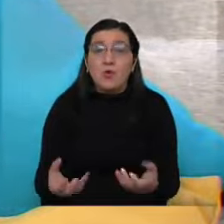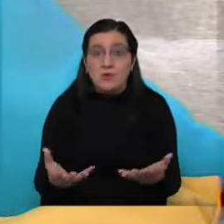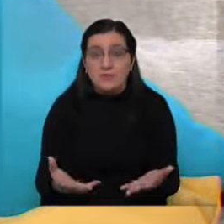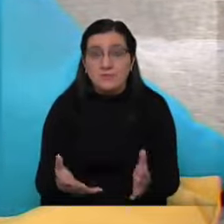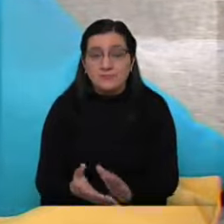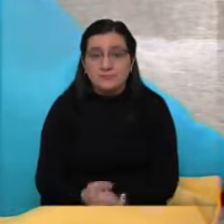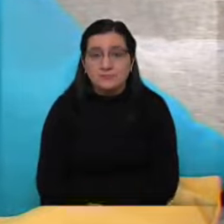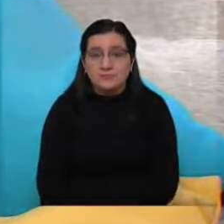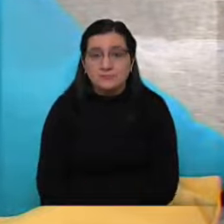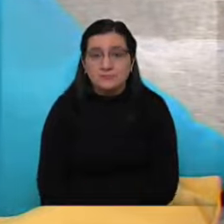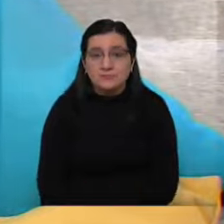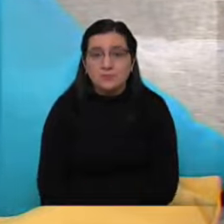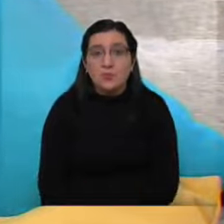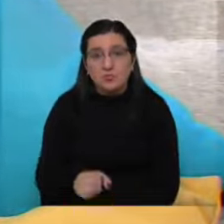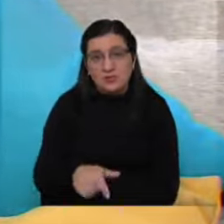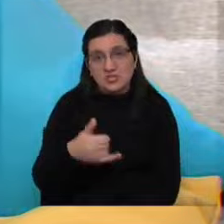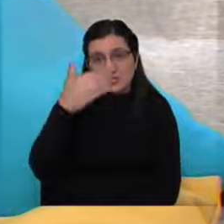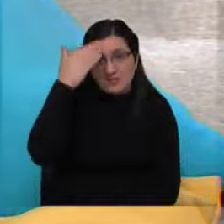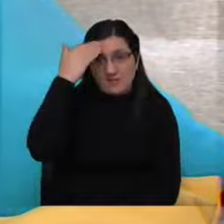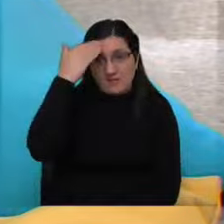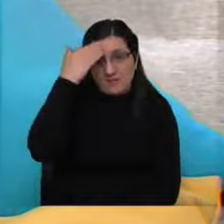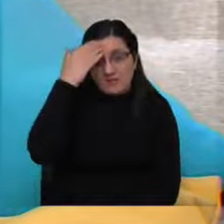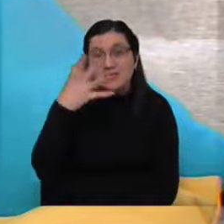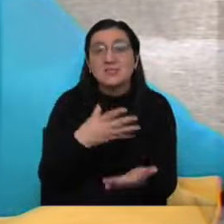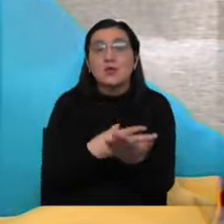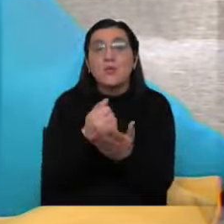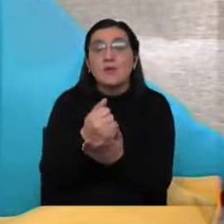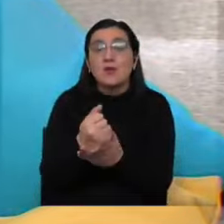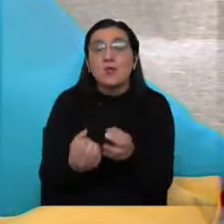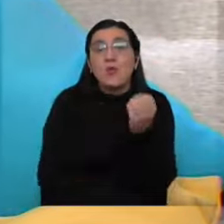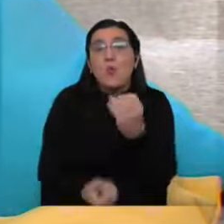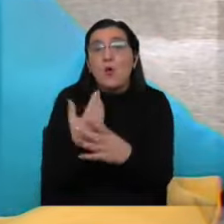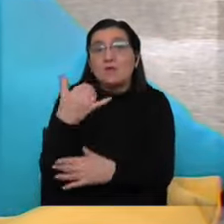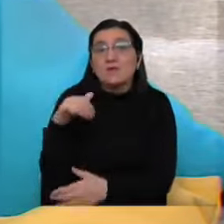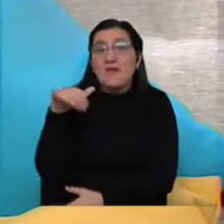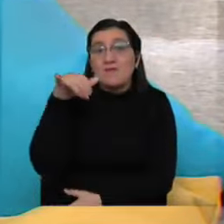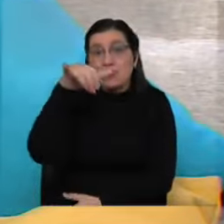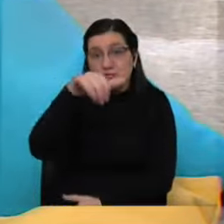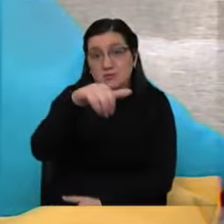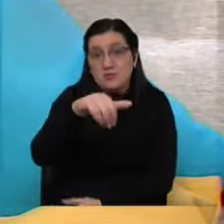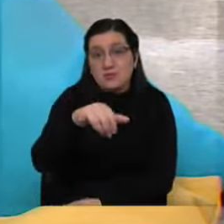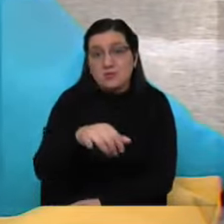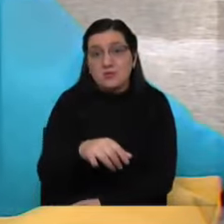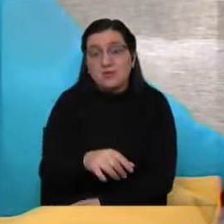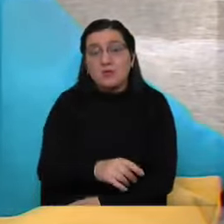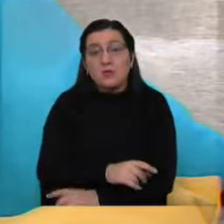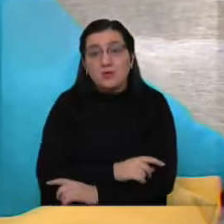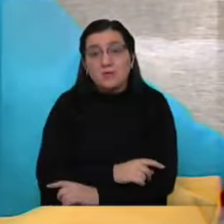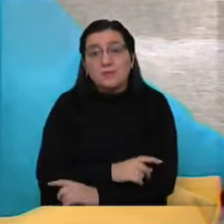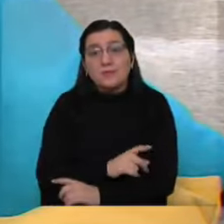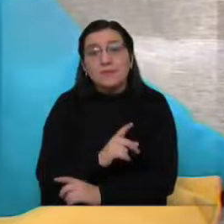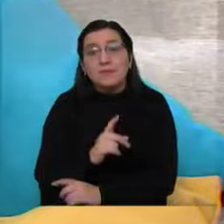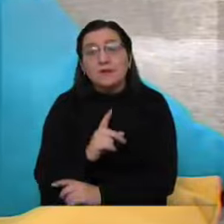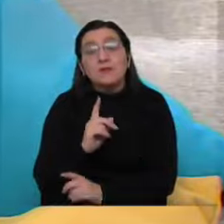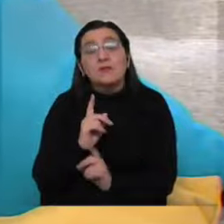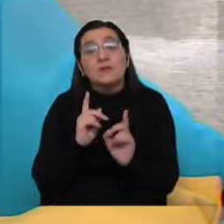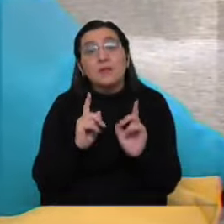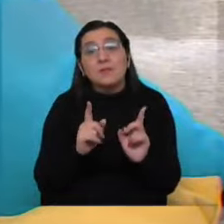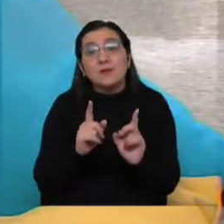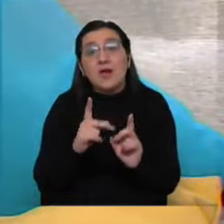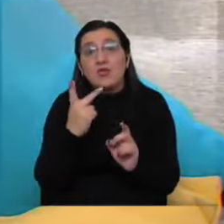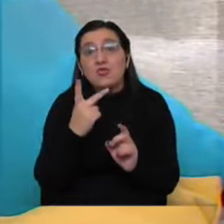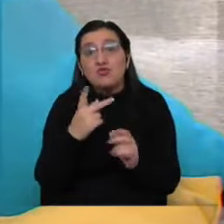eh Ustedes sabrán que se compraron nuevos aviones más allá de que no son aviones sumo a esto los dos eh